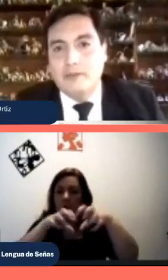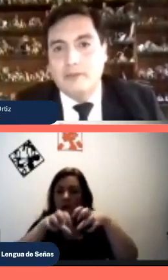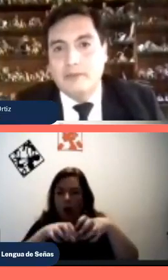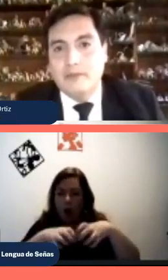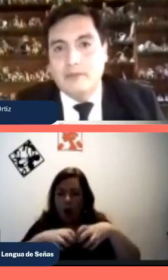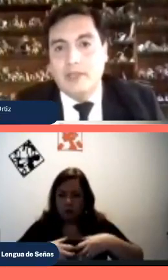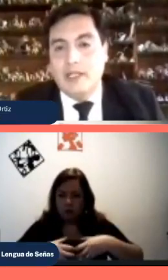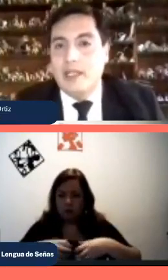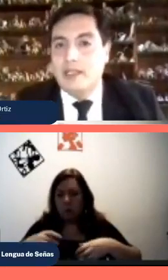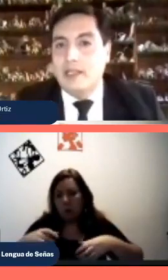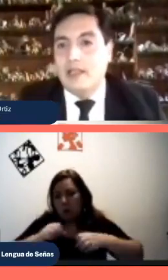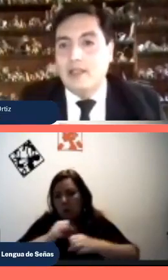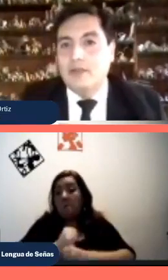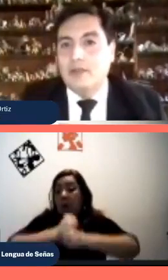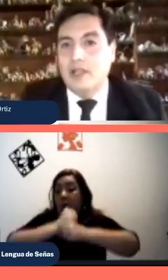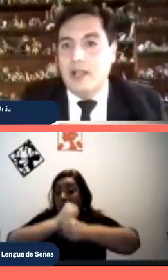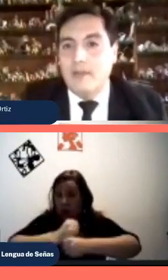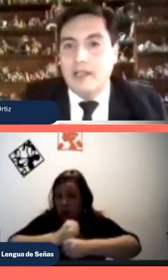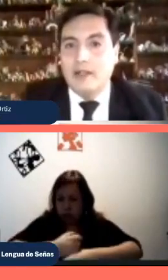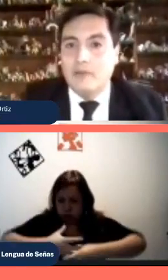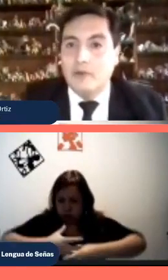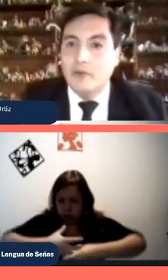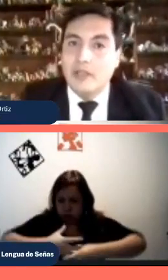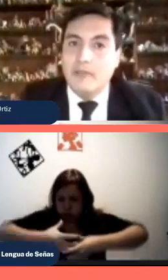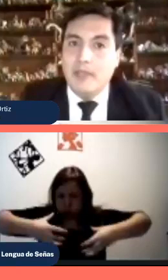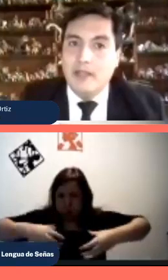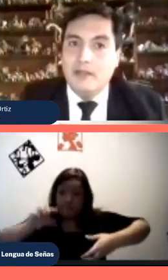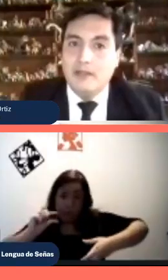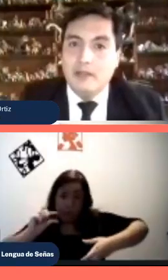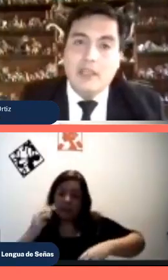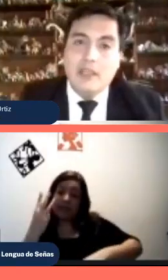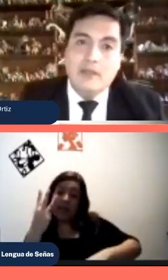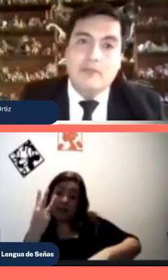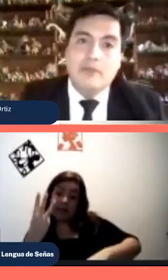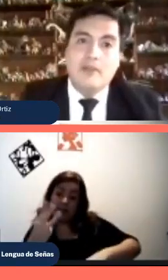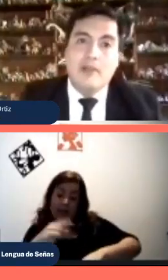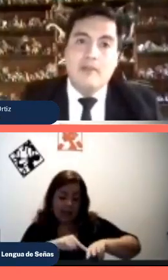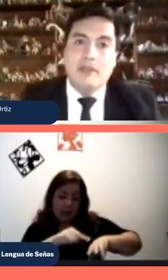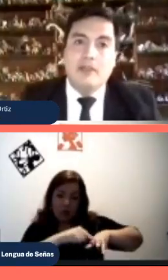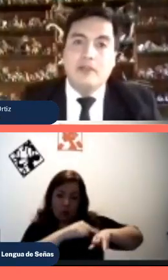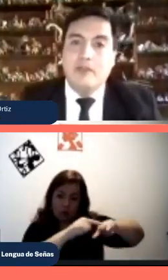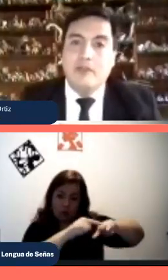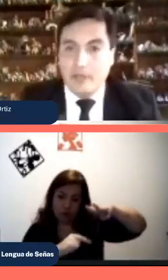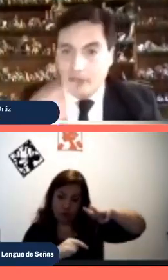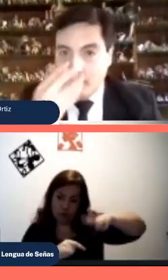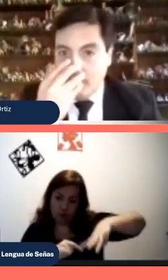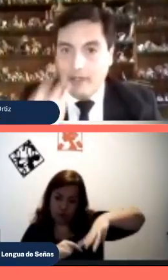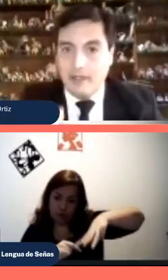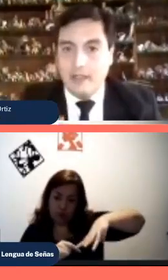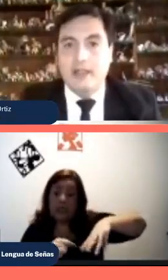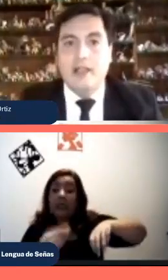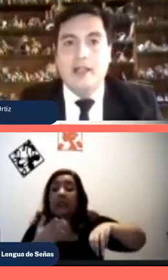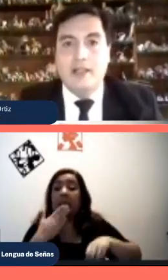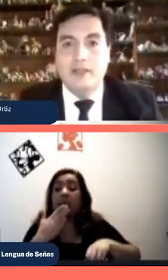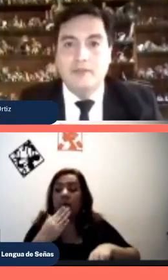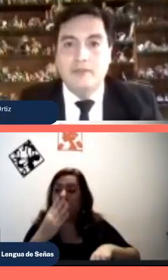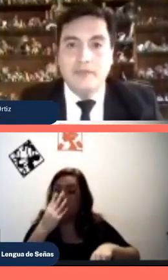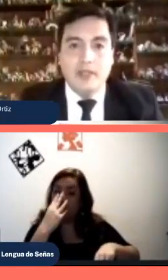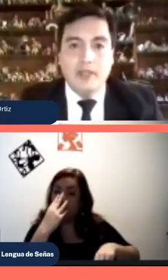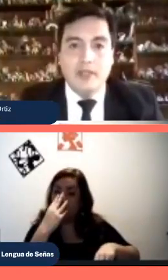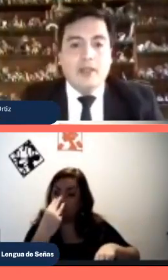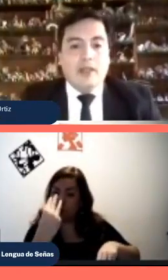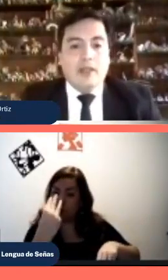caballo, tenía tres dedos en las patas como los tapires y posiblemente tuviera una trompa en la nariz.